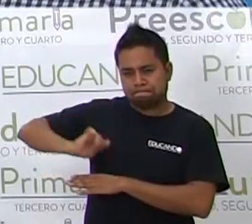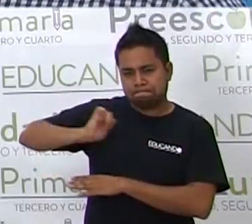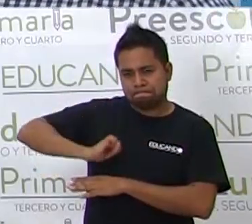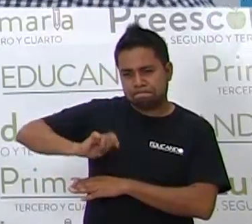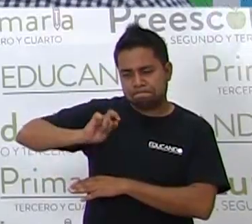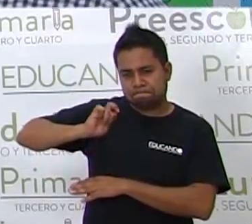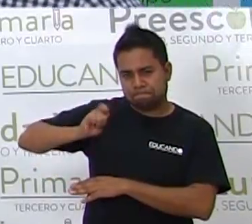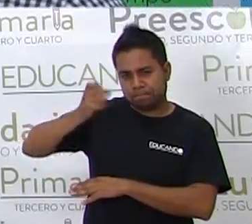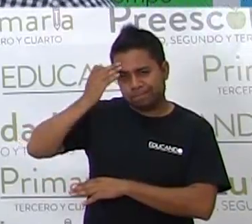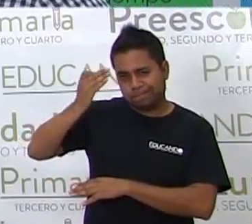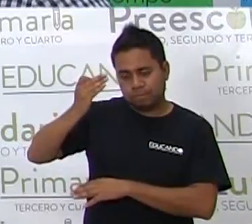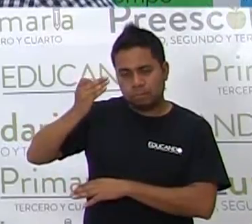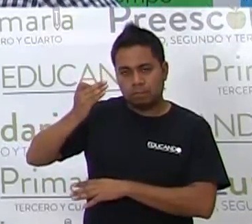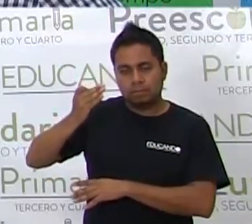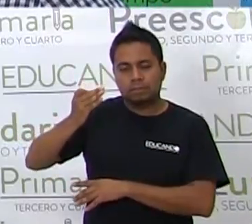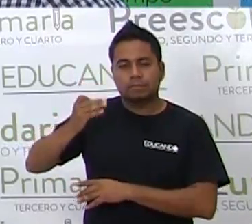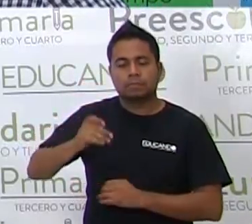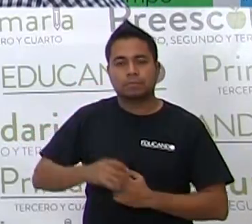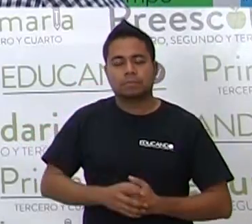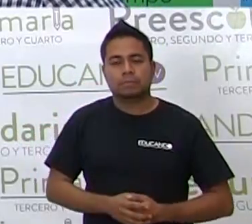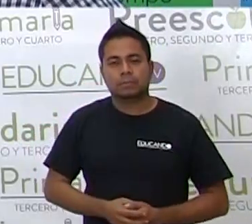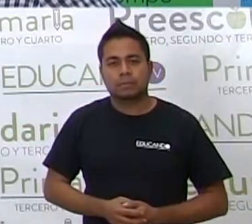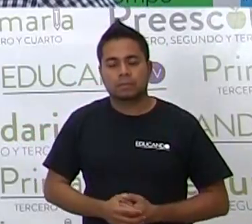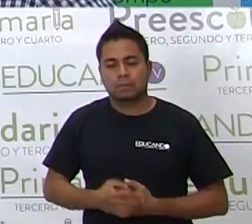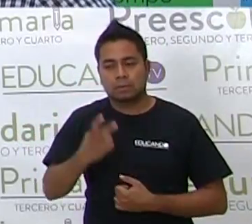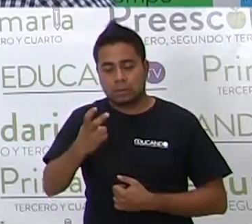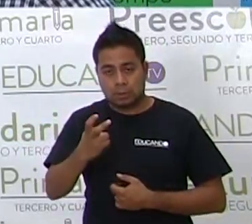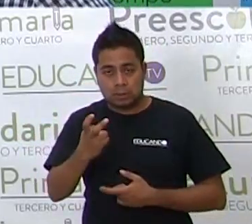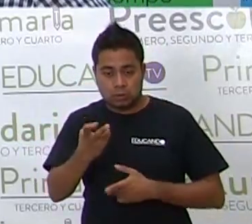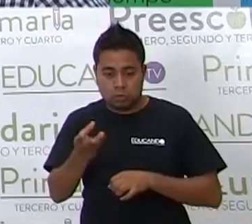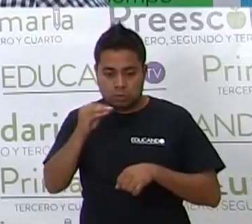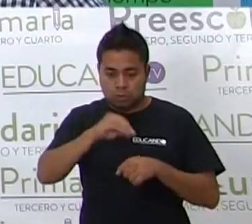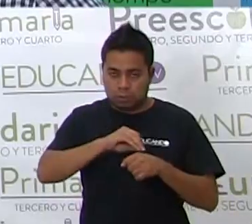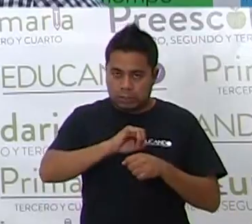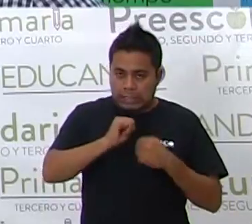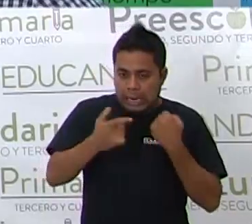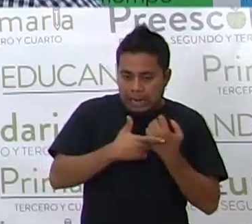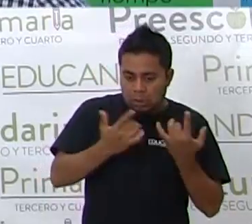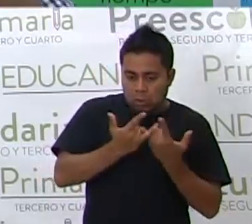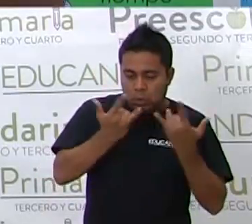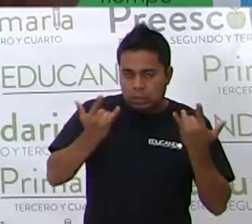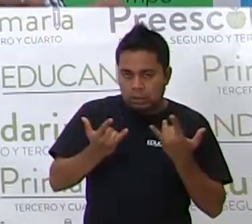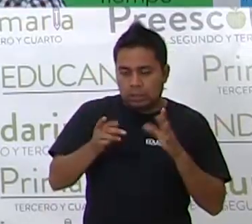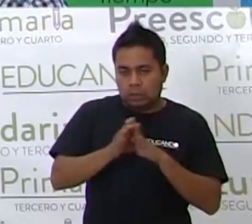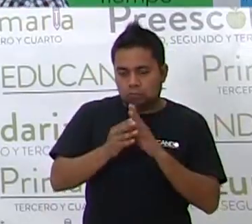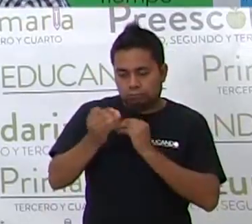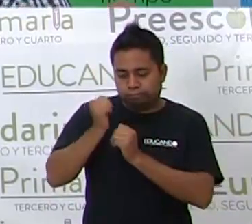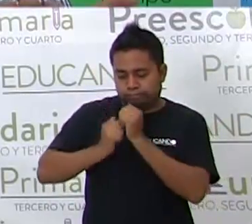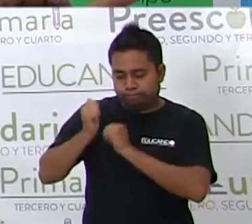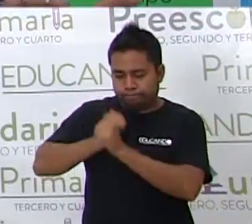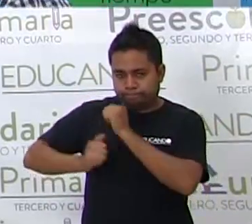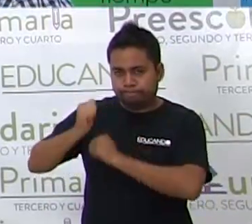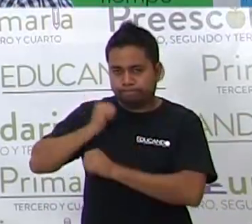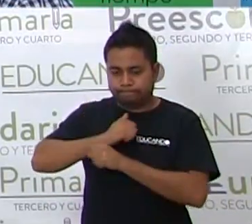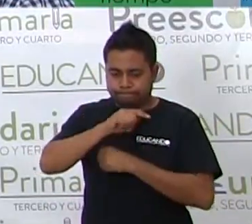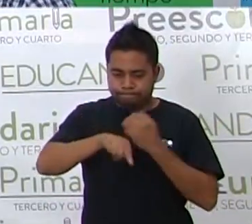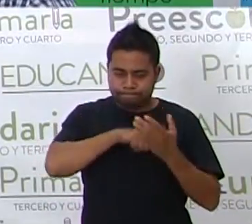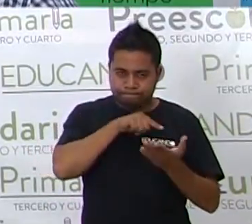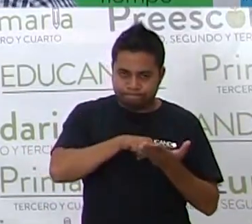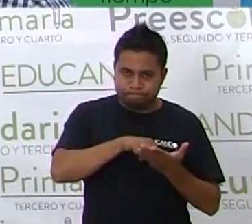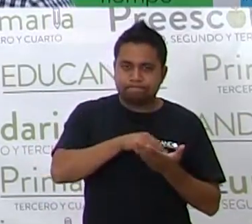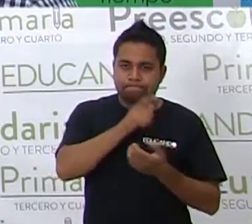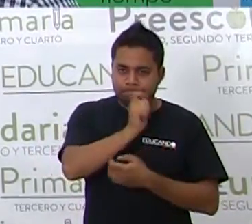estamos situándonos exactamente en un momento de la historia, espacio y